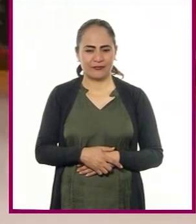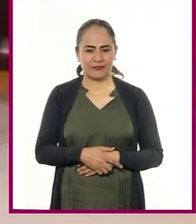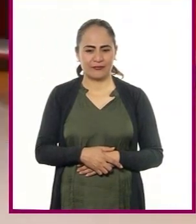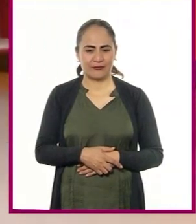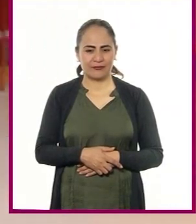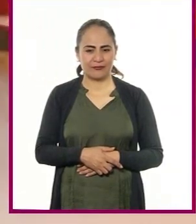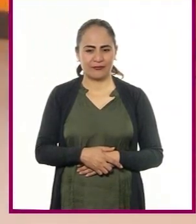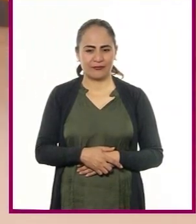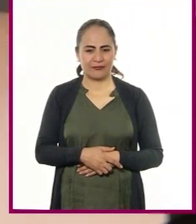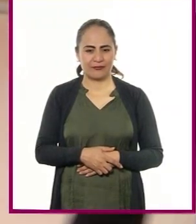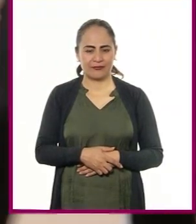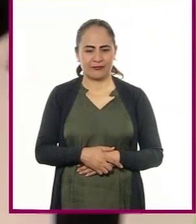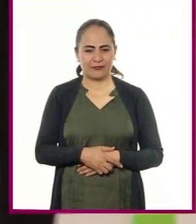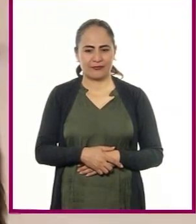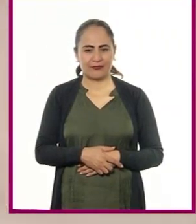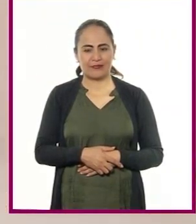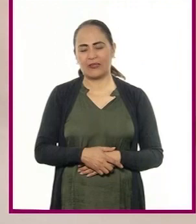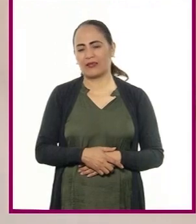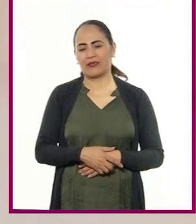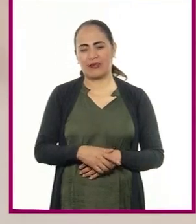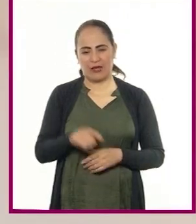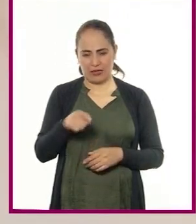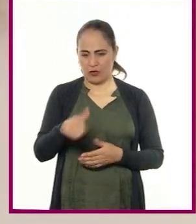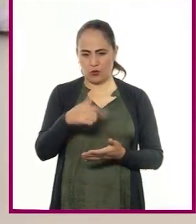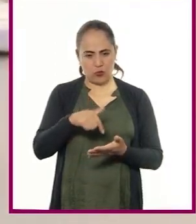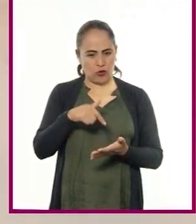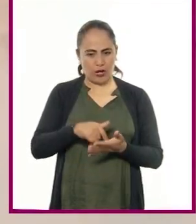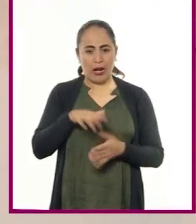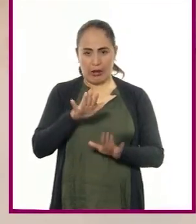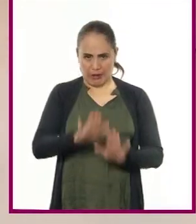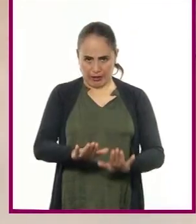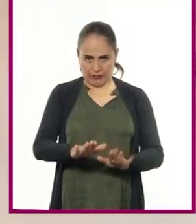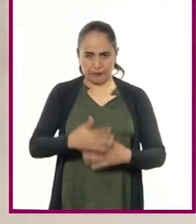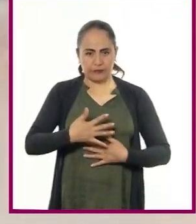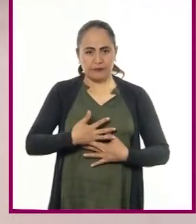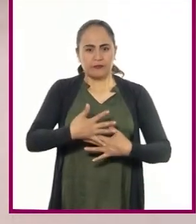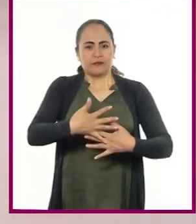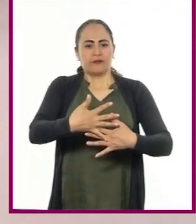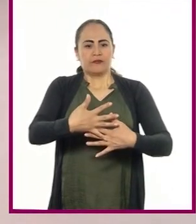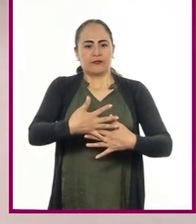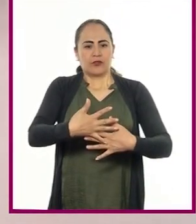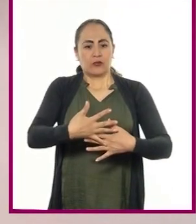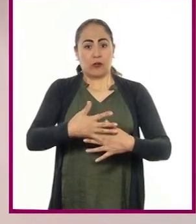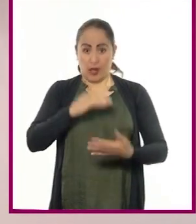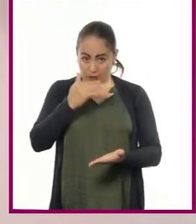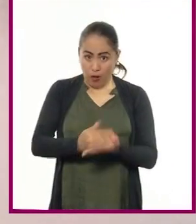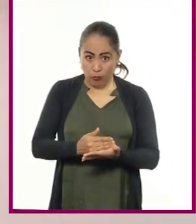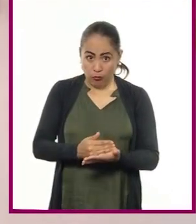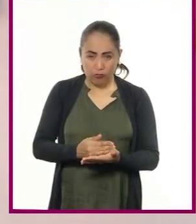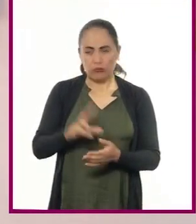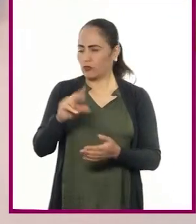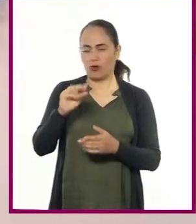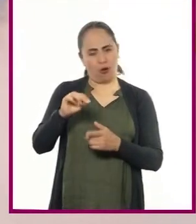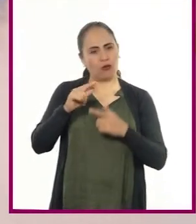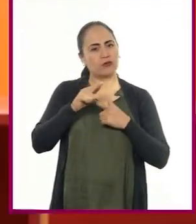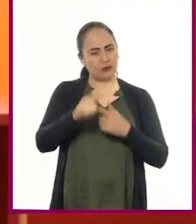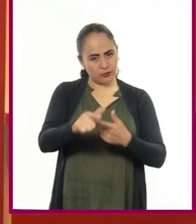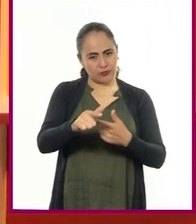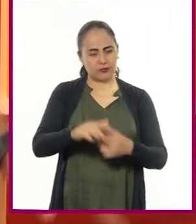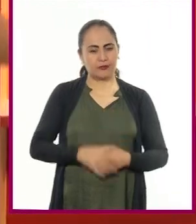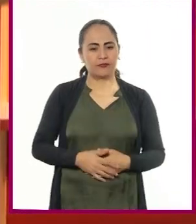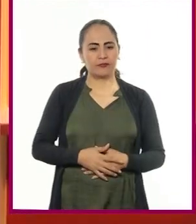Ah, disparamos un poquito. Ese fue un paso. Ahí en su lugar. Inhalamos. ¿Ya se acabó? Exhalamos. No, todavía vamos a seguir.